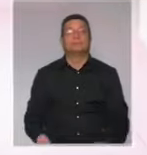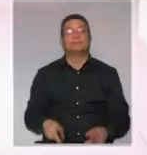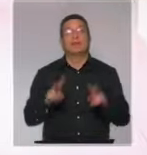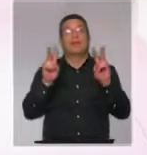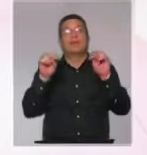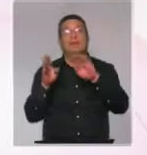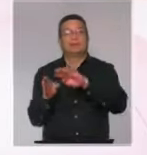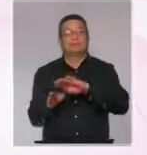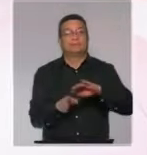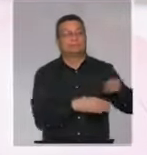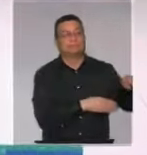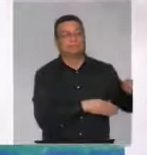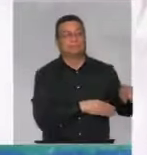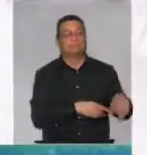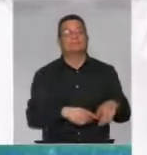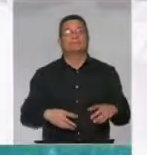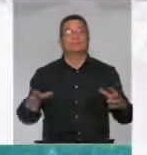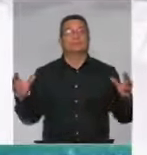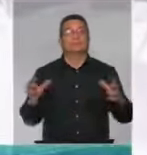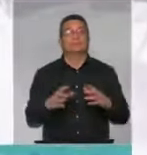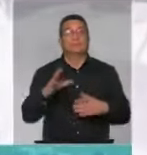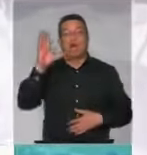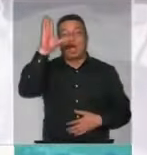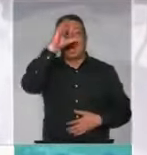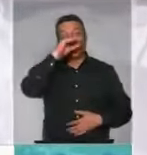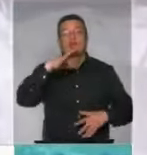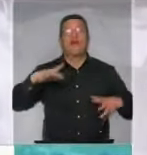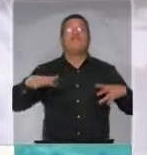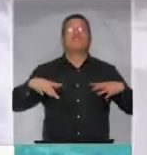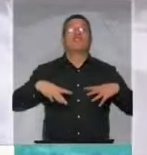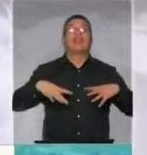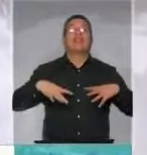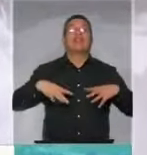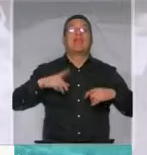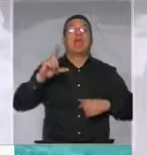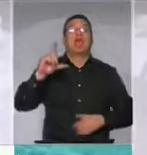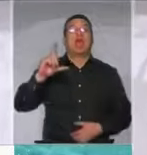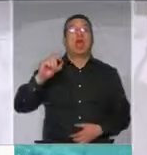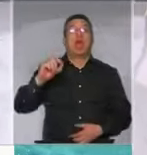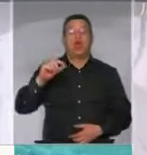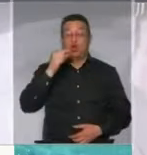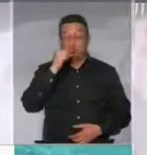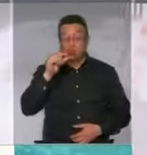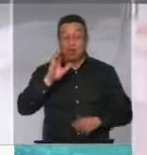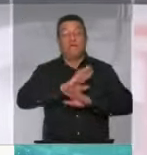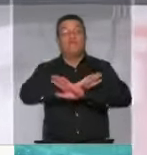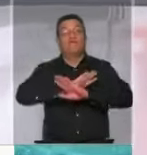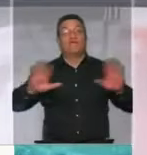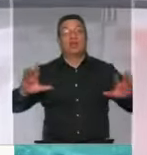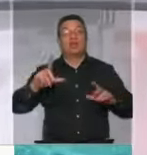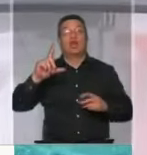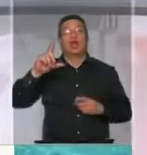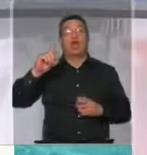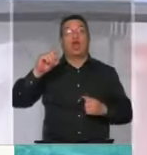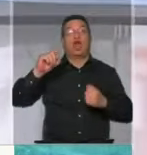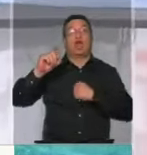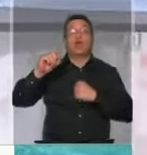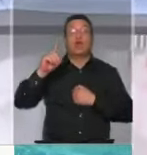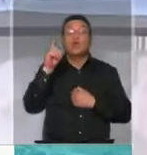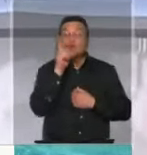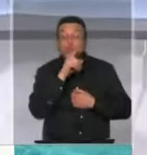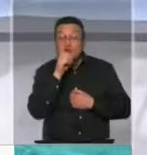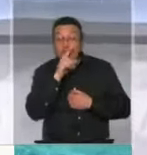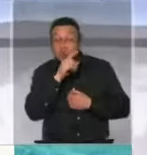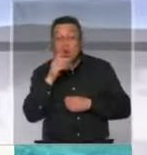de tema y lo hacemos de manera radical. Noche feliz para los hinchas de Colo-Colo. Hace minutos terminó el clásico y en la agonía los Salvos se quedaron con